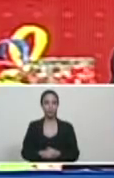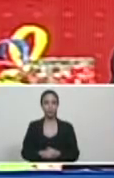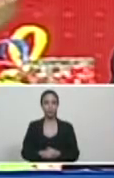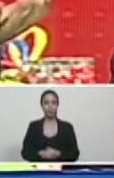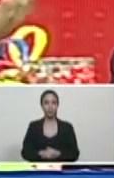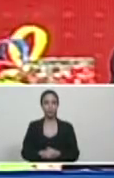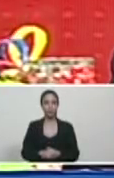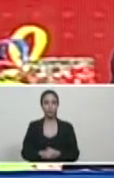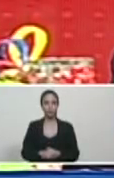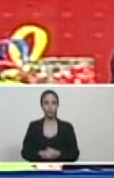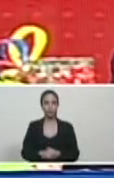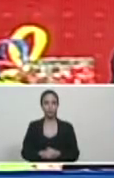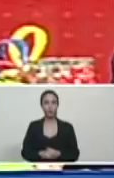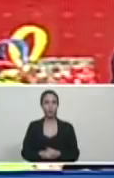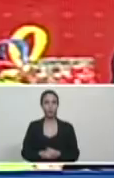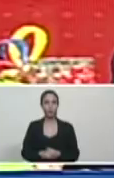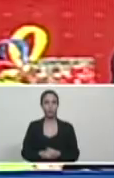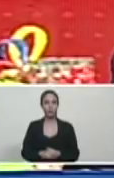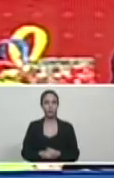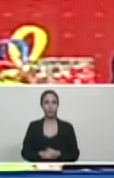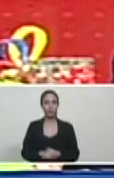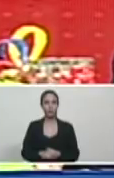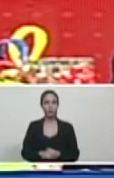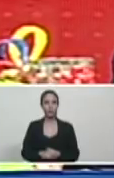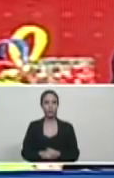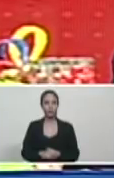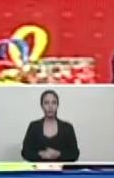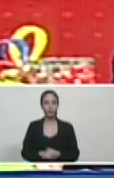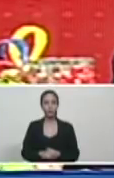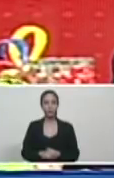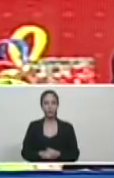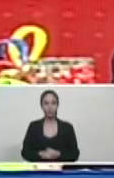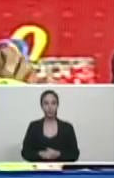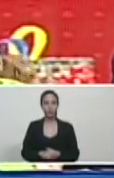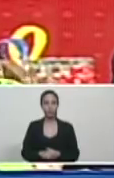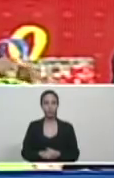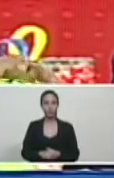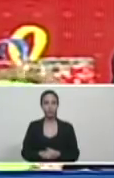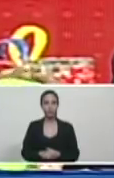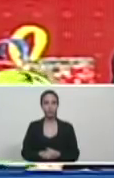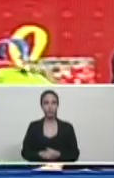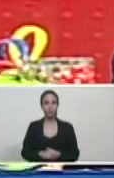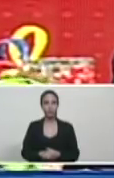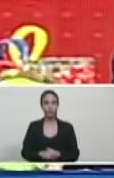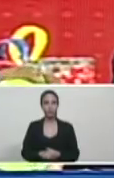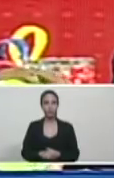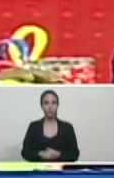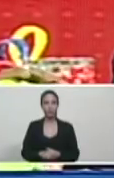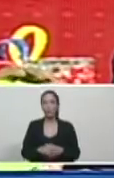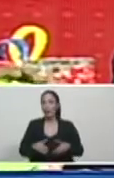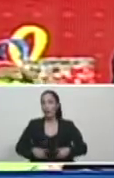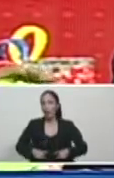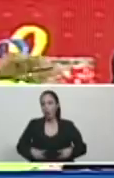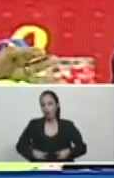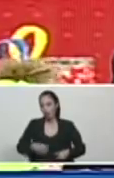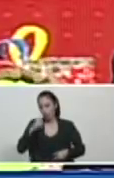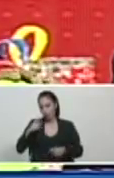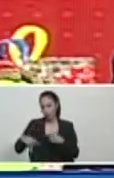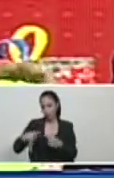movimiento por la paz y la vida. Es un esfuerzo que debemos nosotros